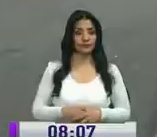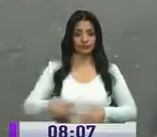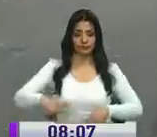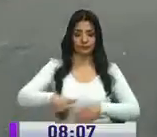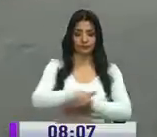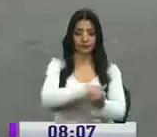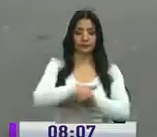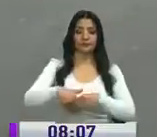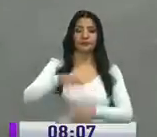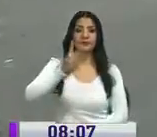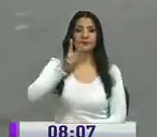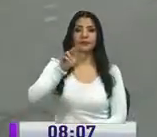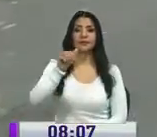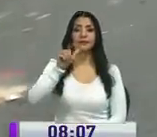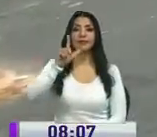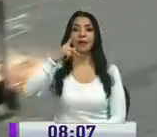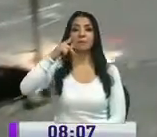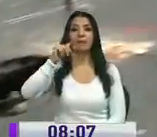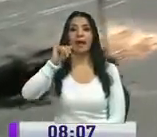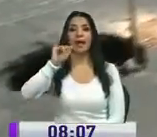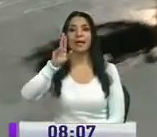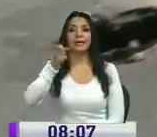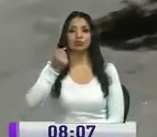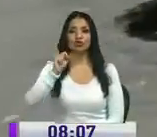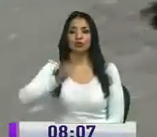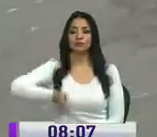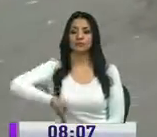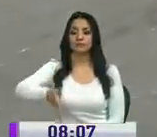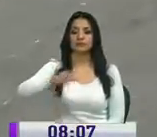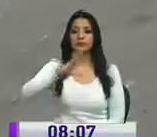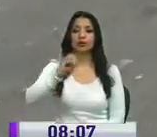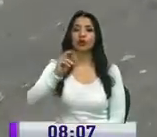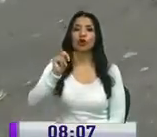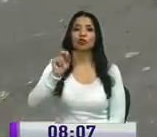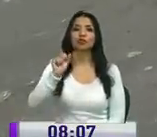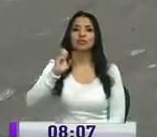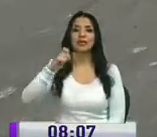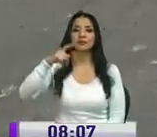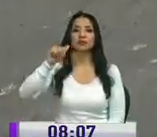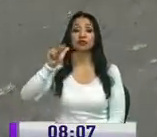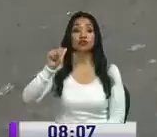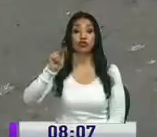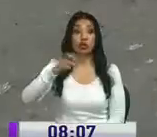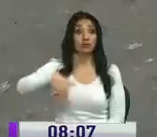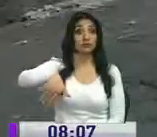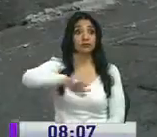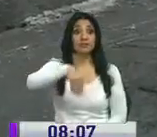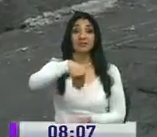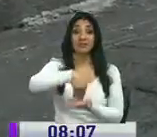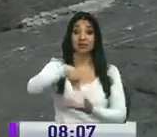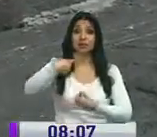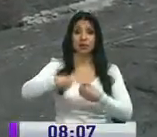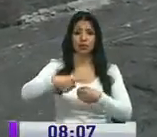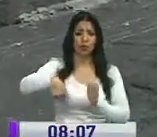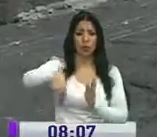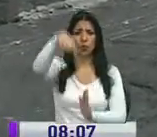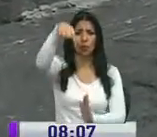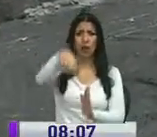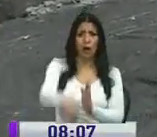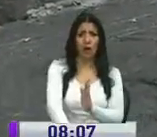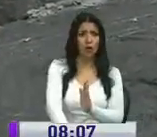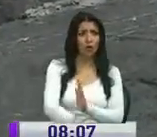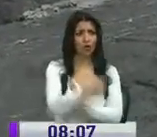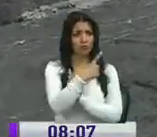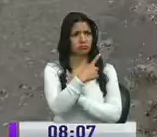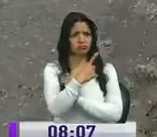las calles Valparaíso y La Concepción en La Tola Baja, en pleno centro de la capital, hay un hueco enorme. A decir de algunos vecinos, no